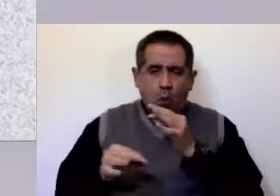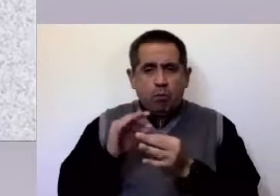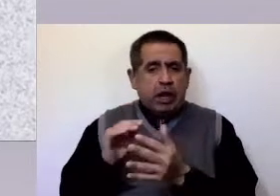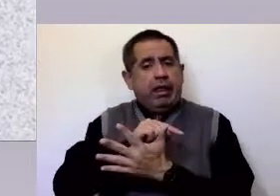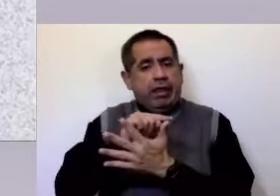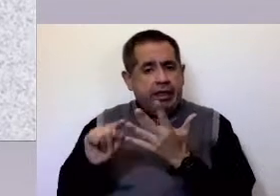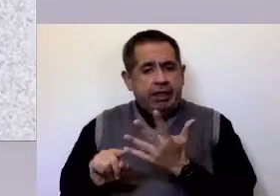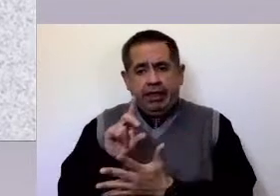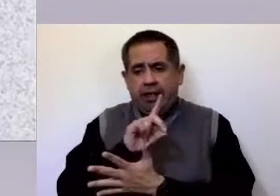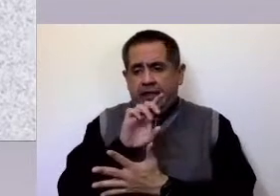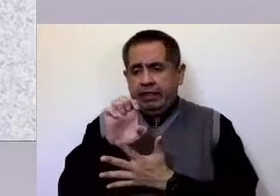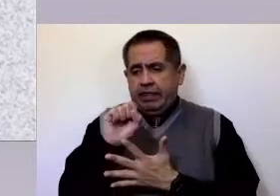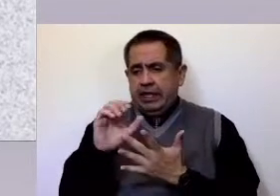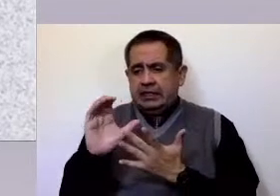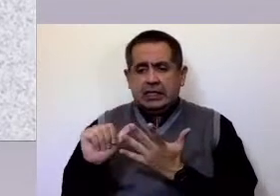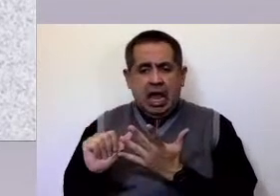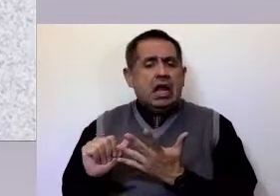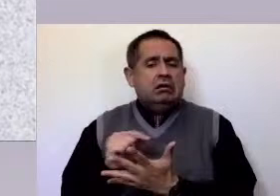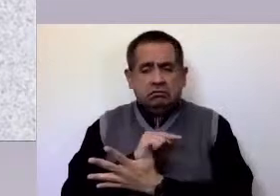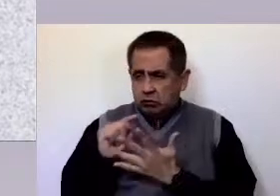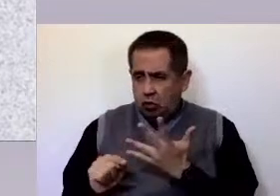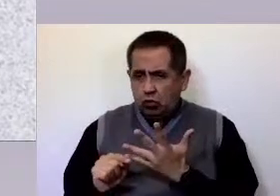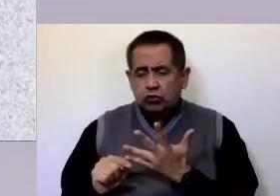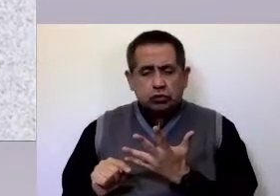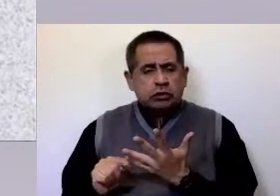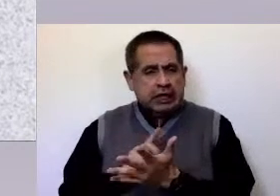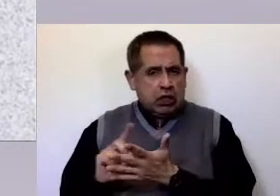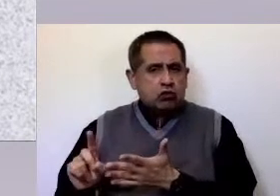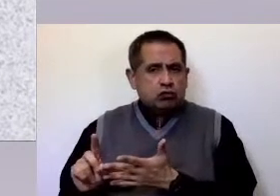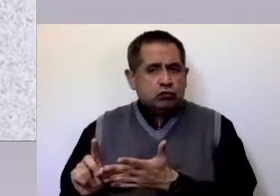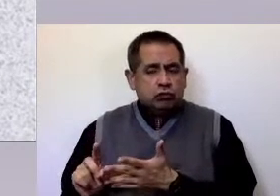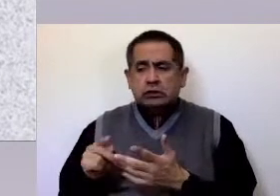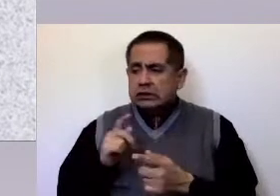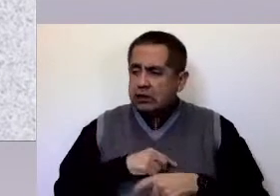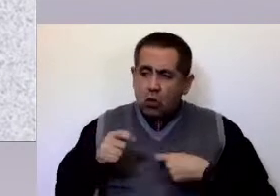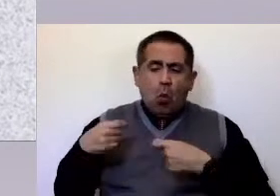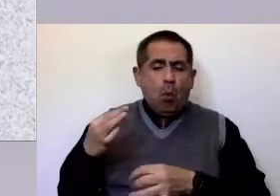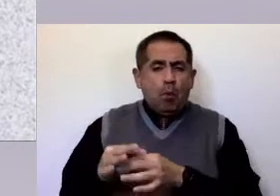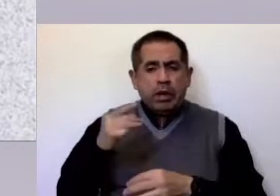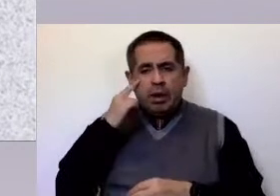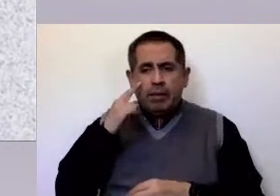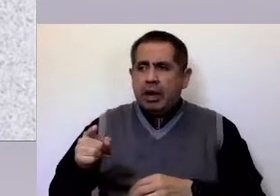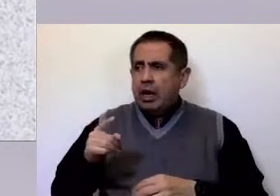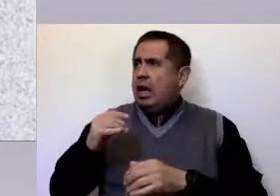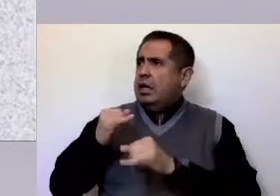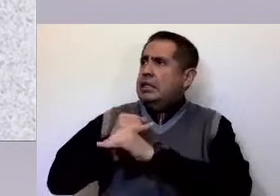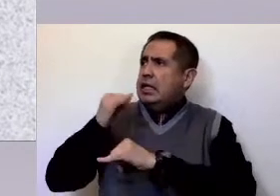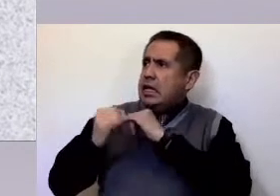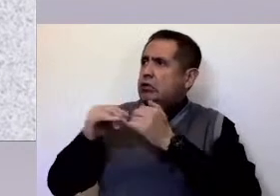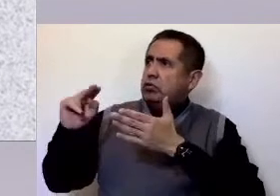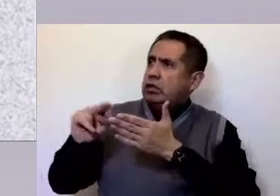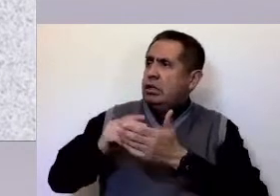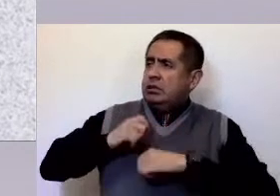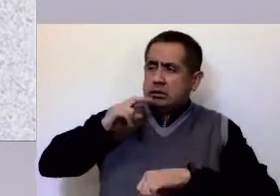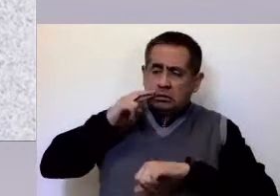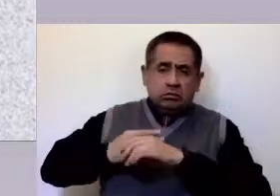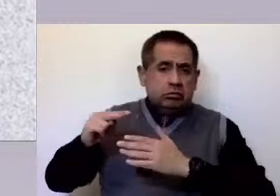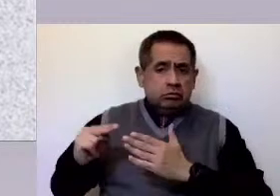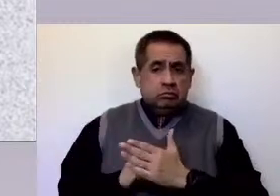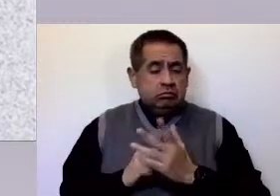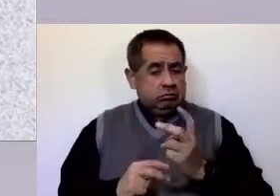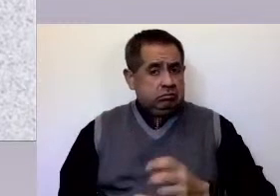aplicación de los que tiene a su alcance para dar cumplimiento a las convenciones a su cargo y finalmente